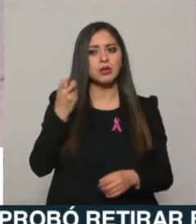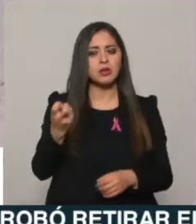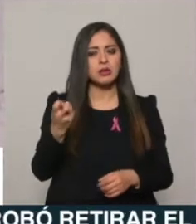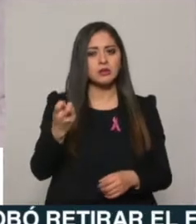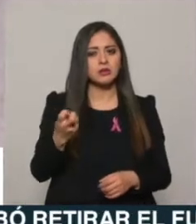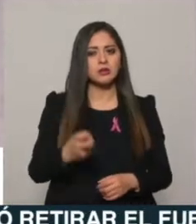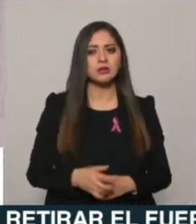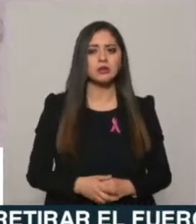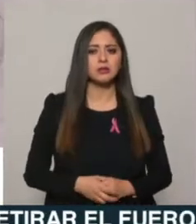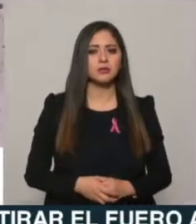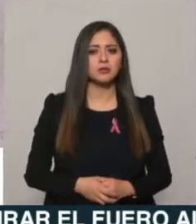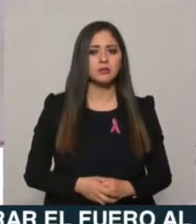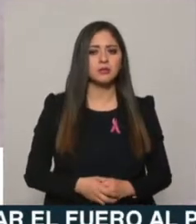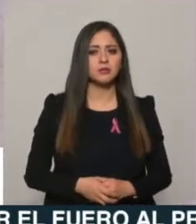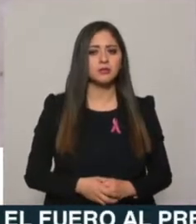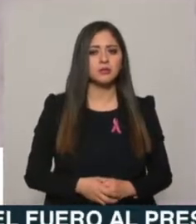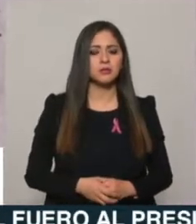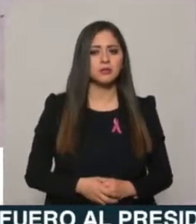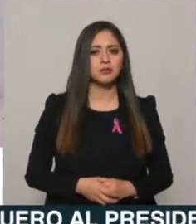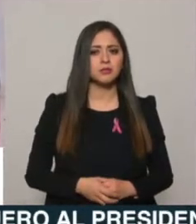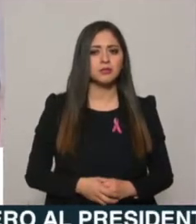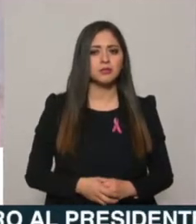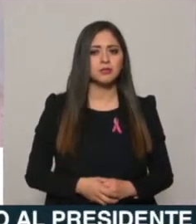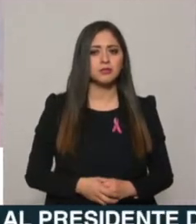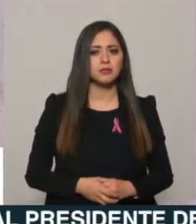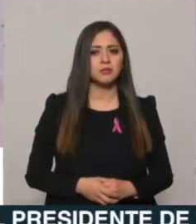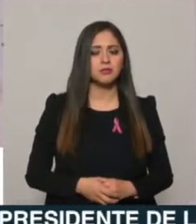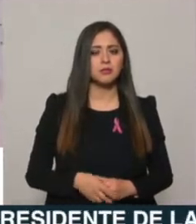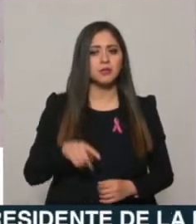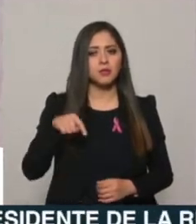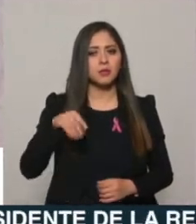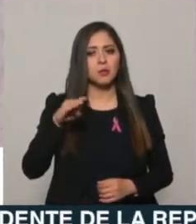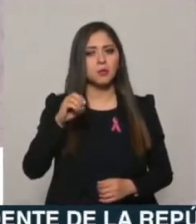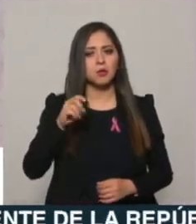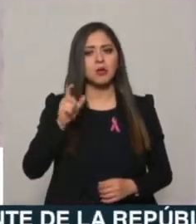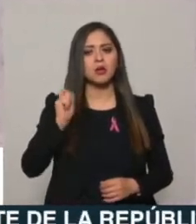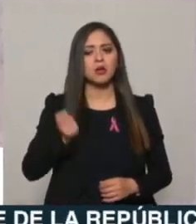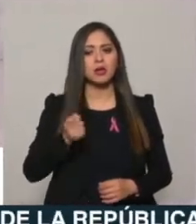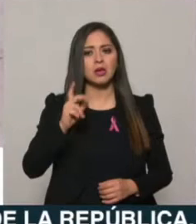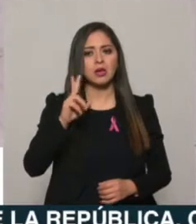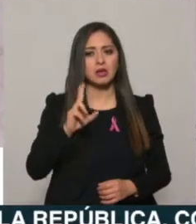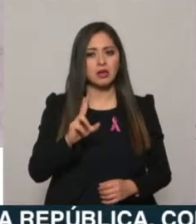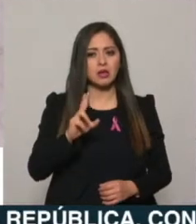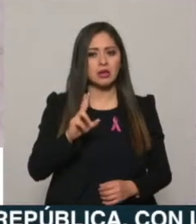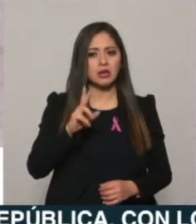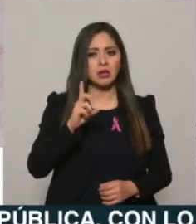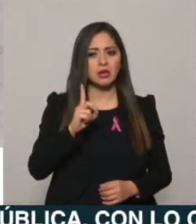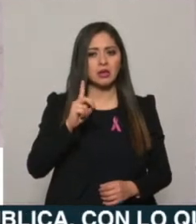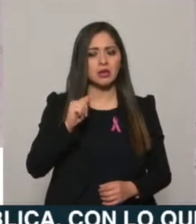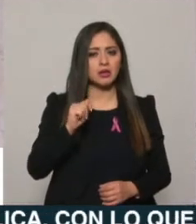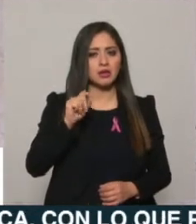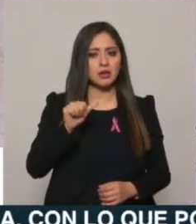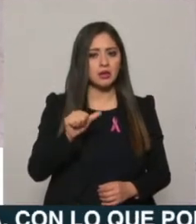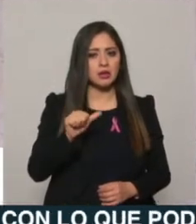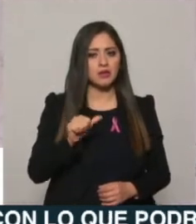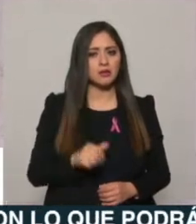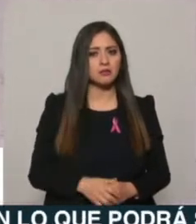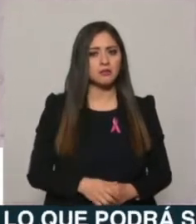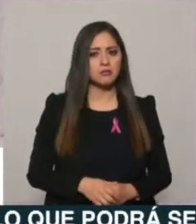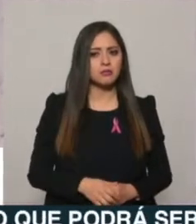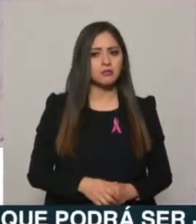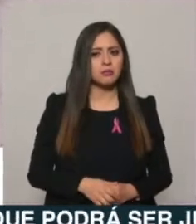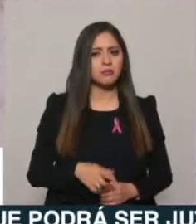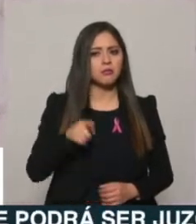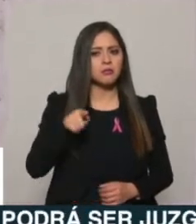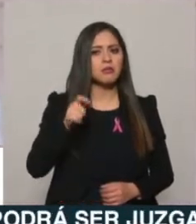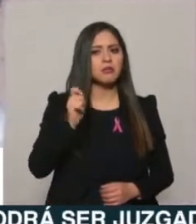sería un equipo, un mod con un tanque RDTA, que su funcionamiento